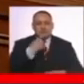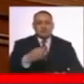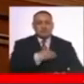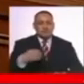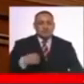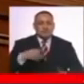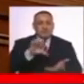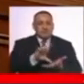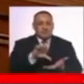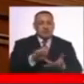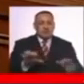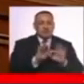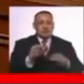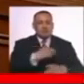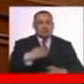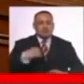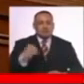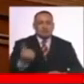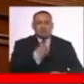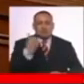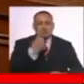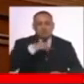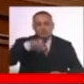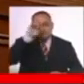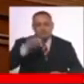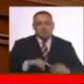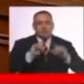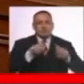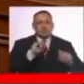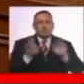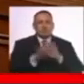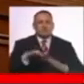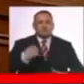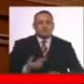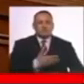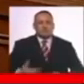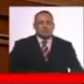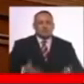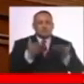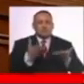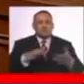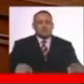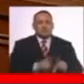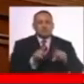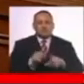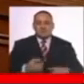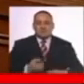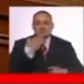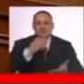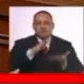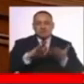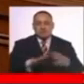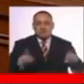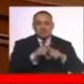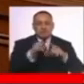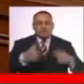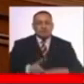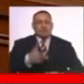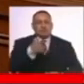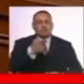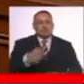Lima o premier del Perú? Le pregunto, señor presidente, y por su intermedio, ¿quién autorizó apretar el